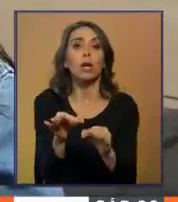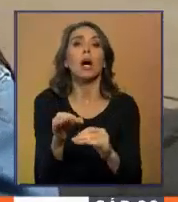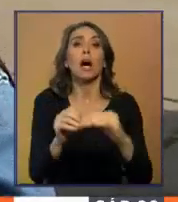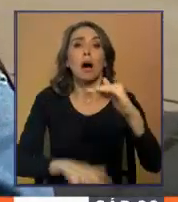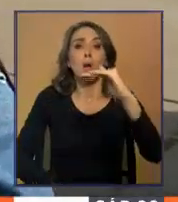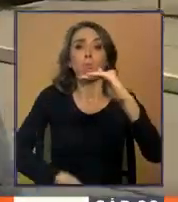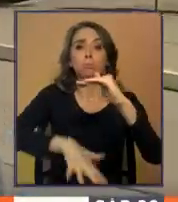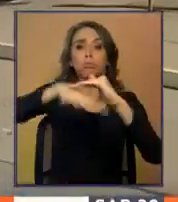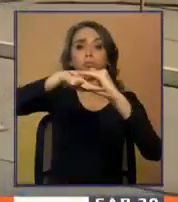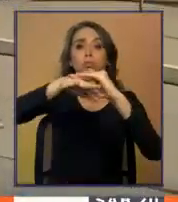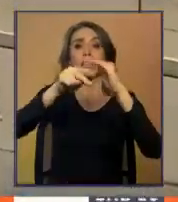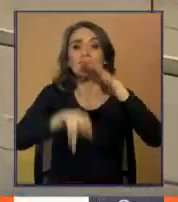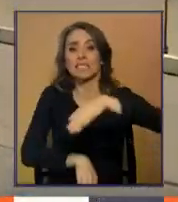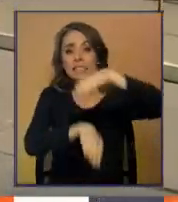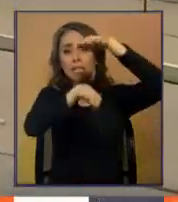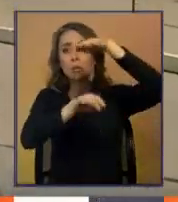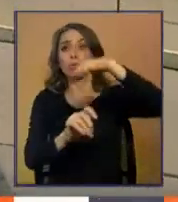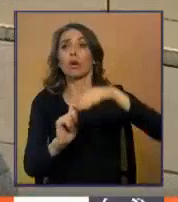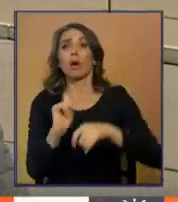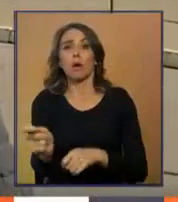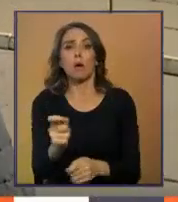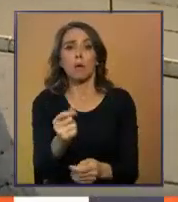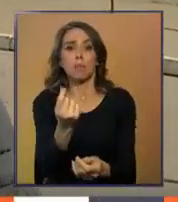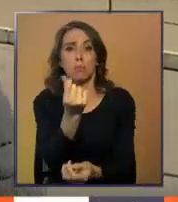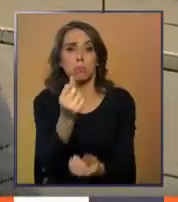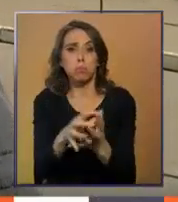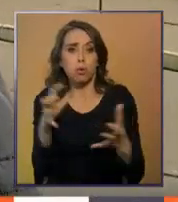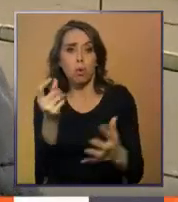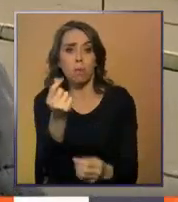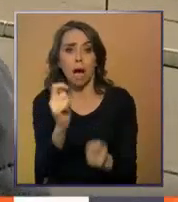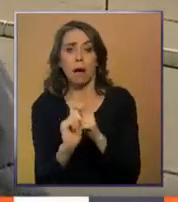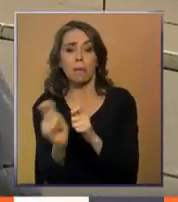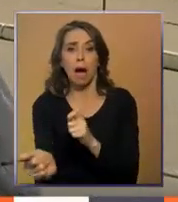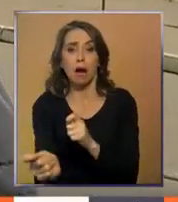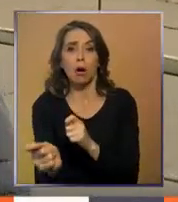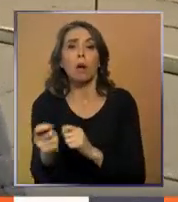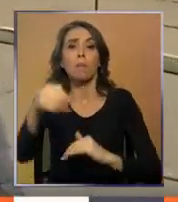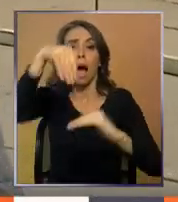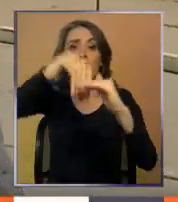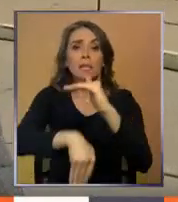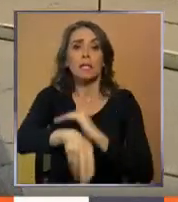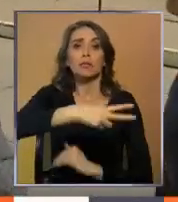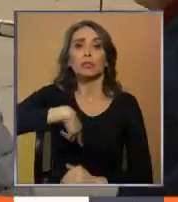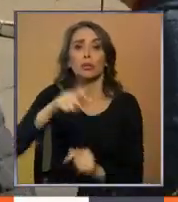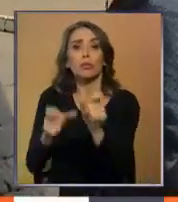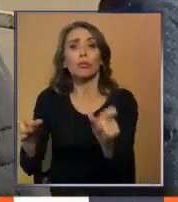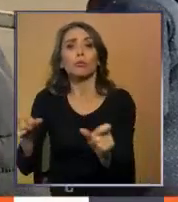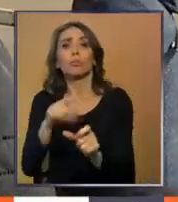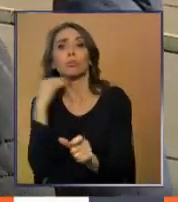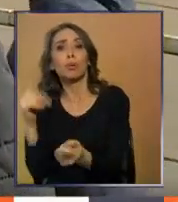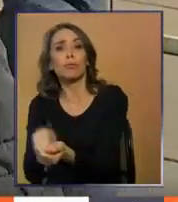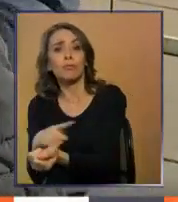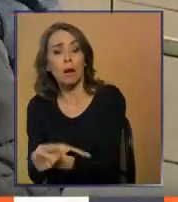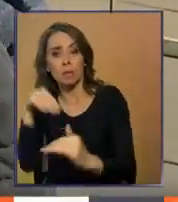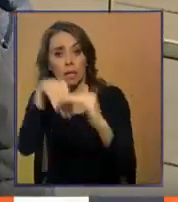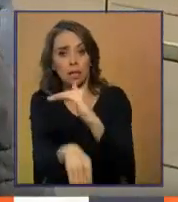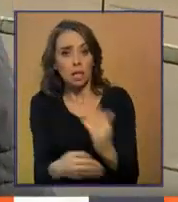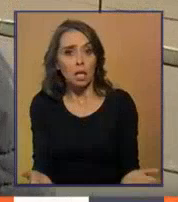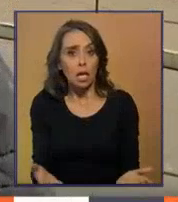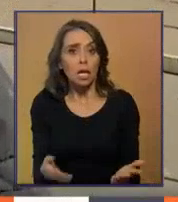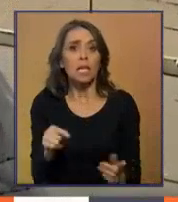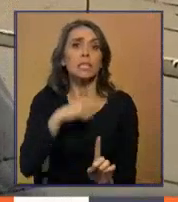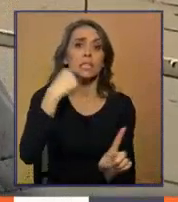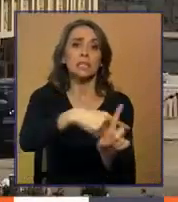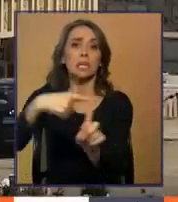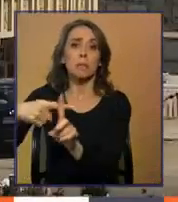hasta el segundo nivel. Se pagó una gran cantidad de dinero porque es la única posibilidad de poder enterrar nuestros deudos, pero acá el parque no da